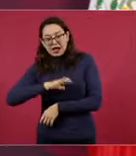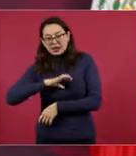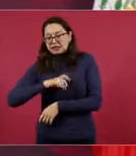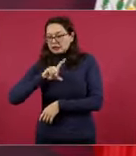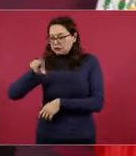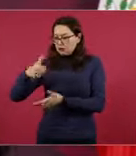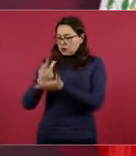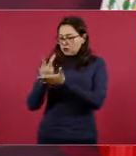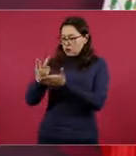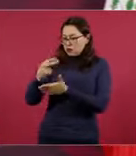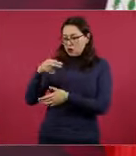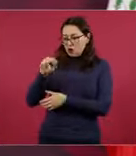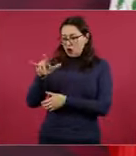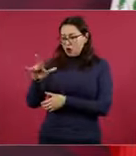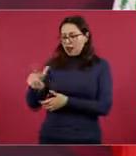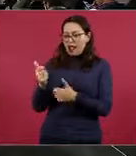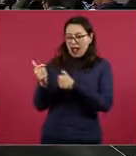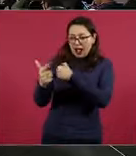Pero